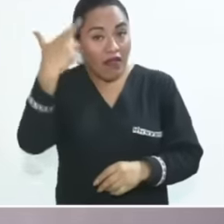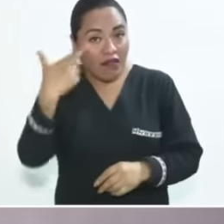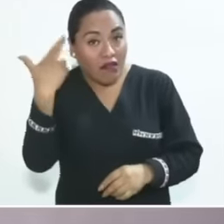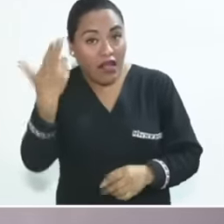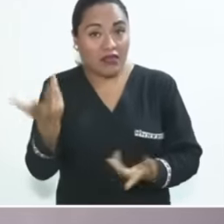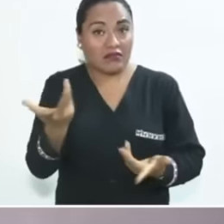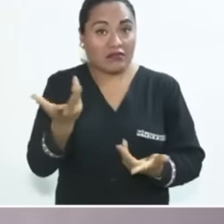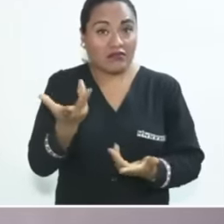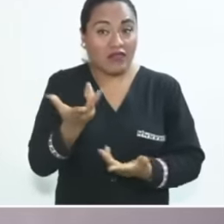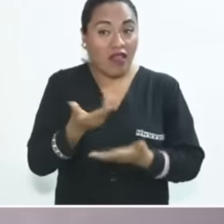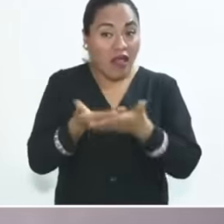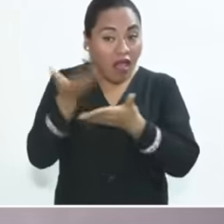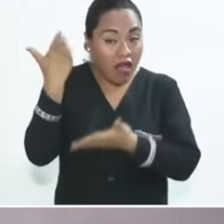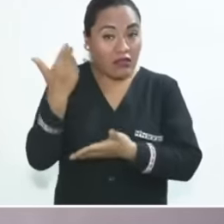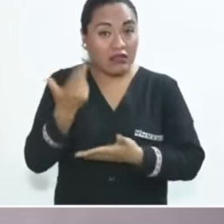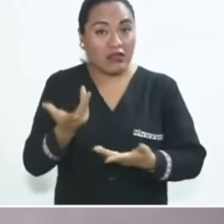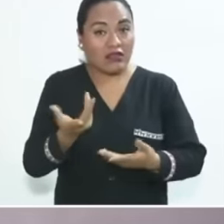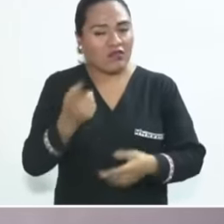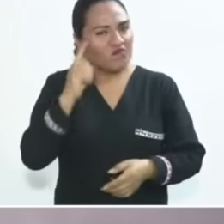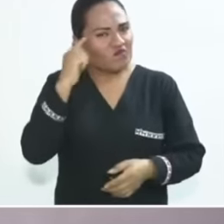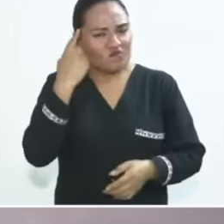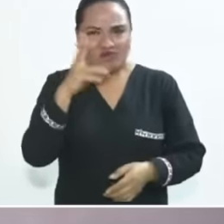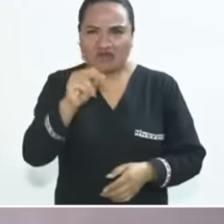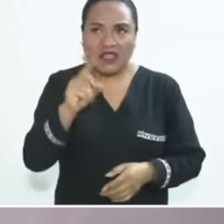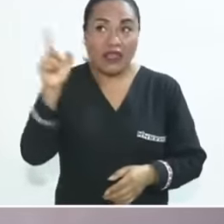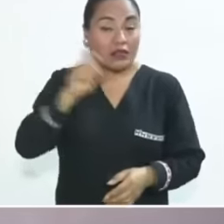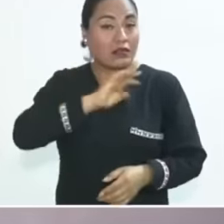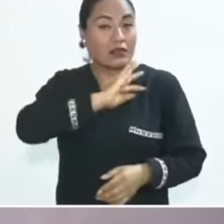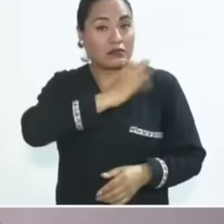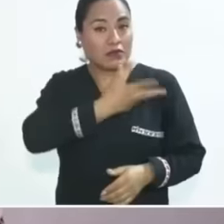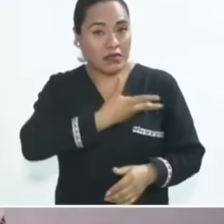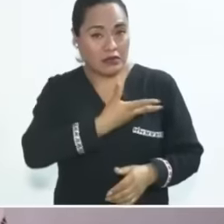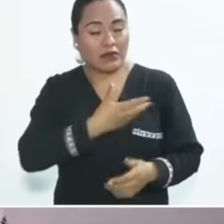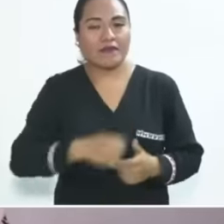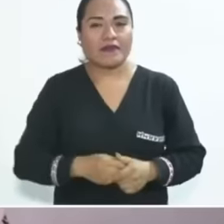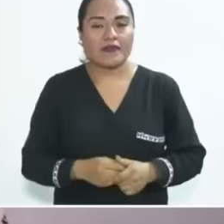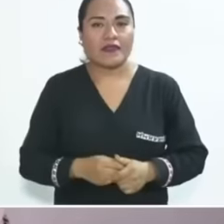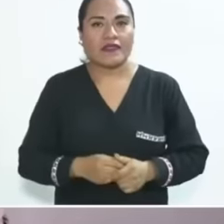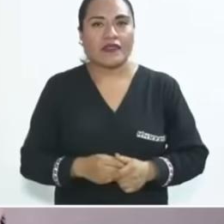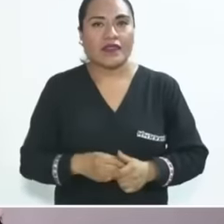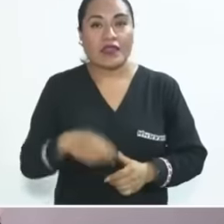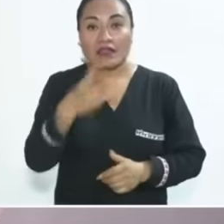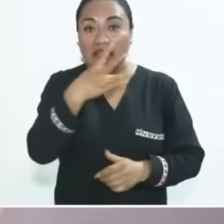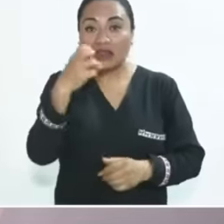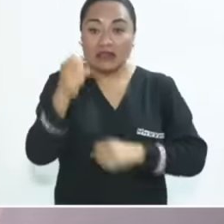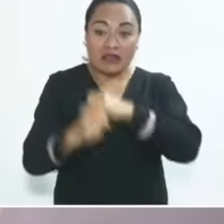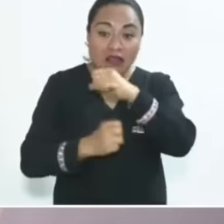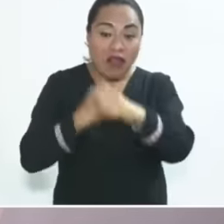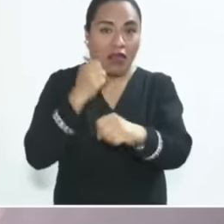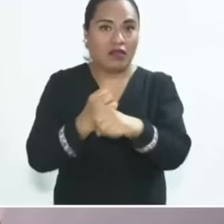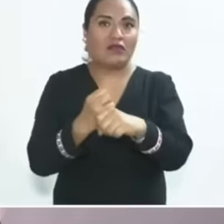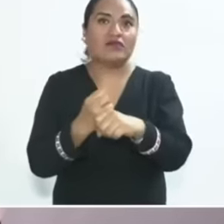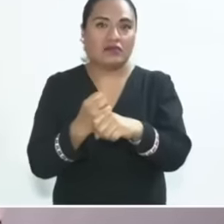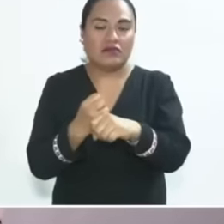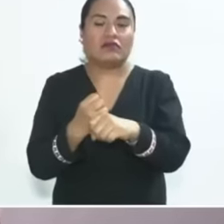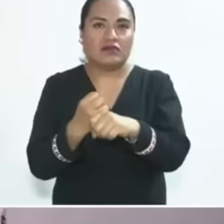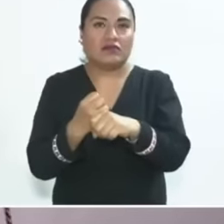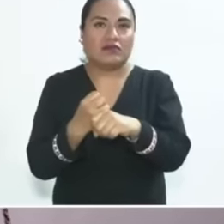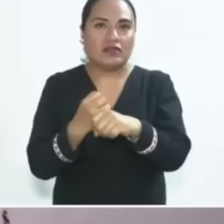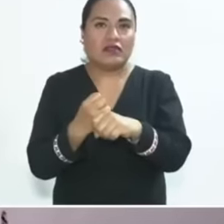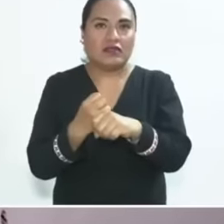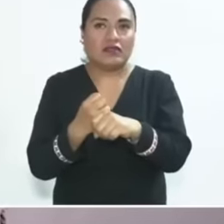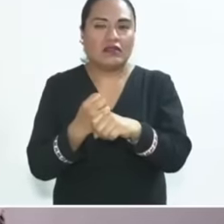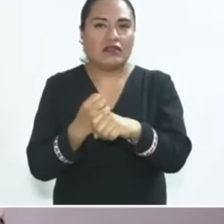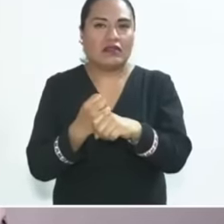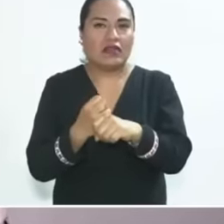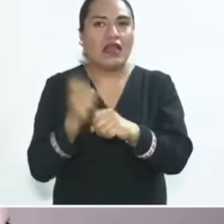reyes de España en 300 años en